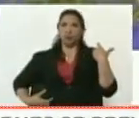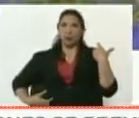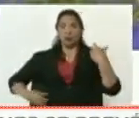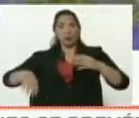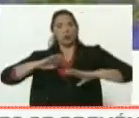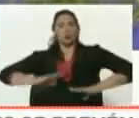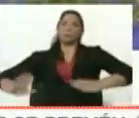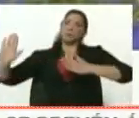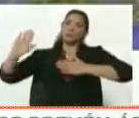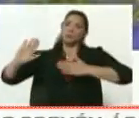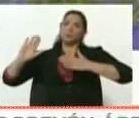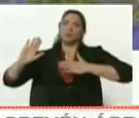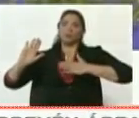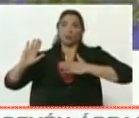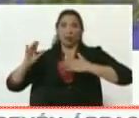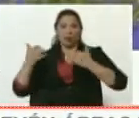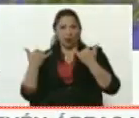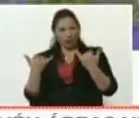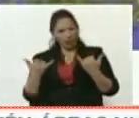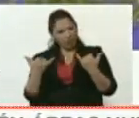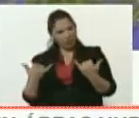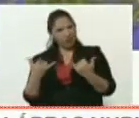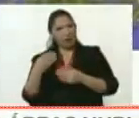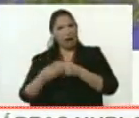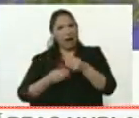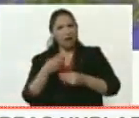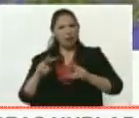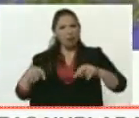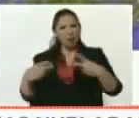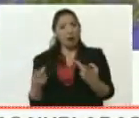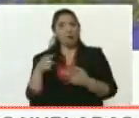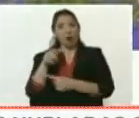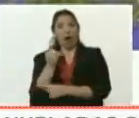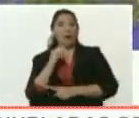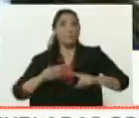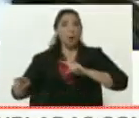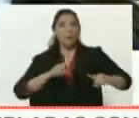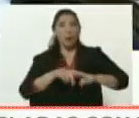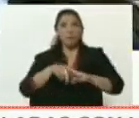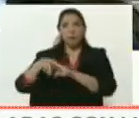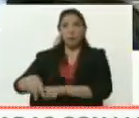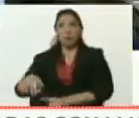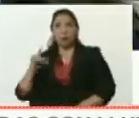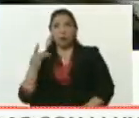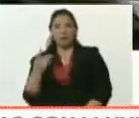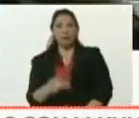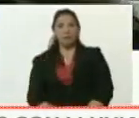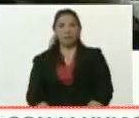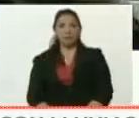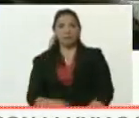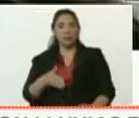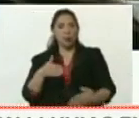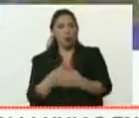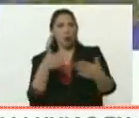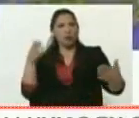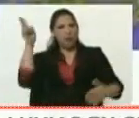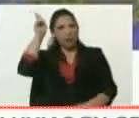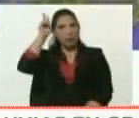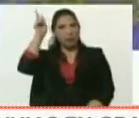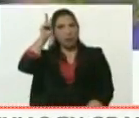autoproclamó, ahora esa es la moda, autoproclamación. Y ahí está la dictadura boliviana contra los